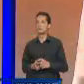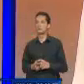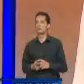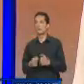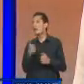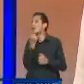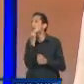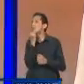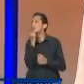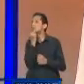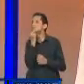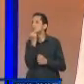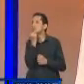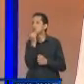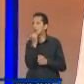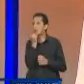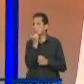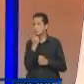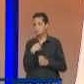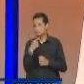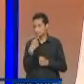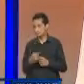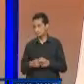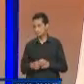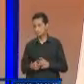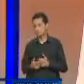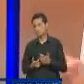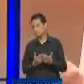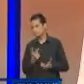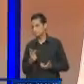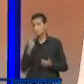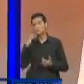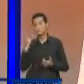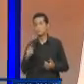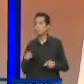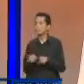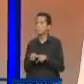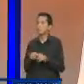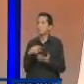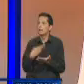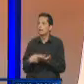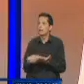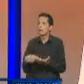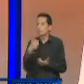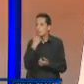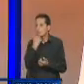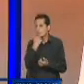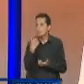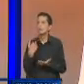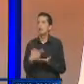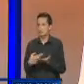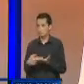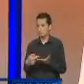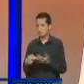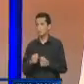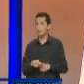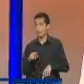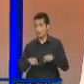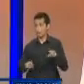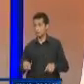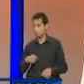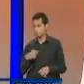almuerzo. Yo quisiera decir que veámoslo como una reunión, y habrá que ver si esa reunión ha tenido